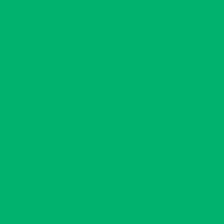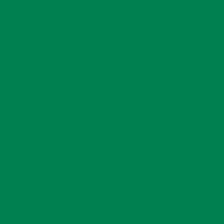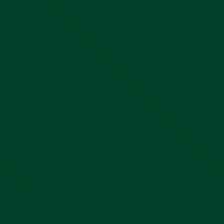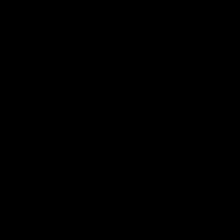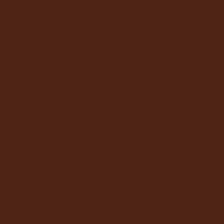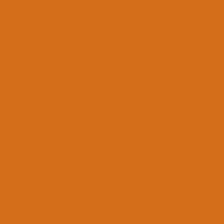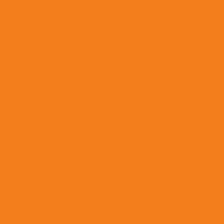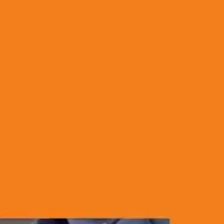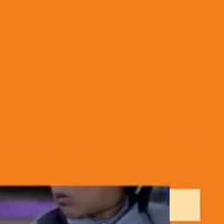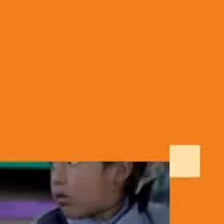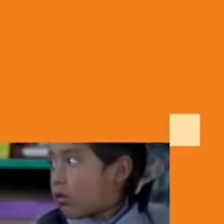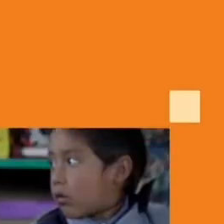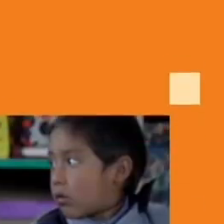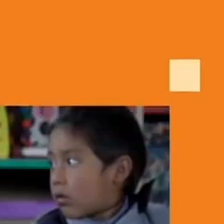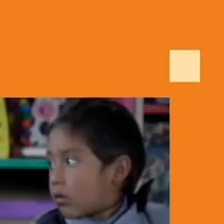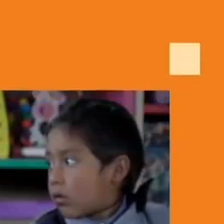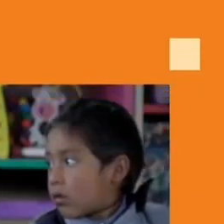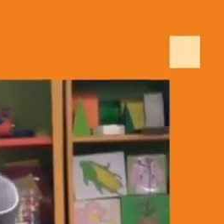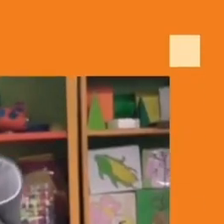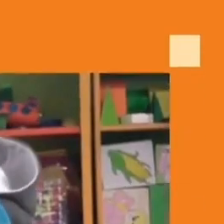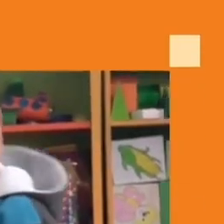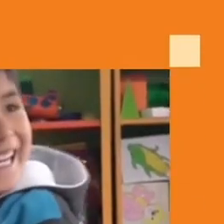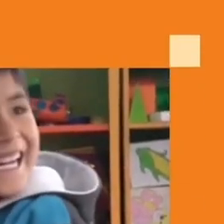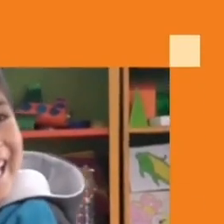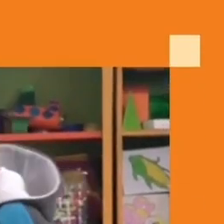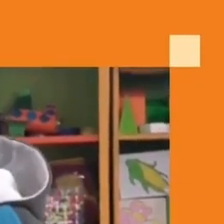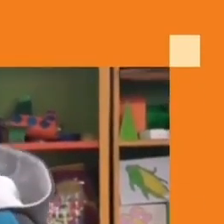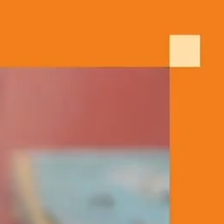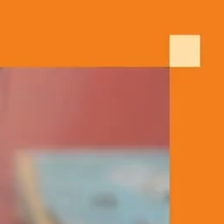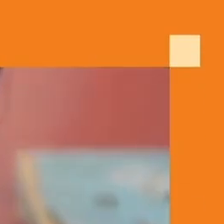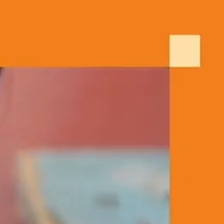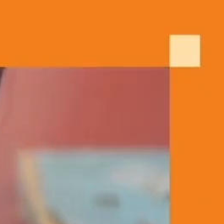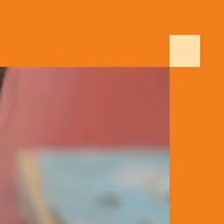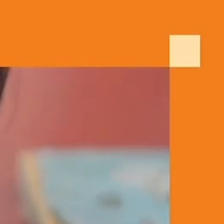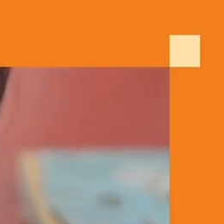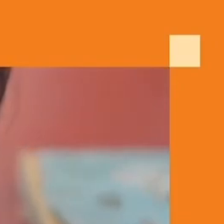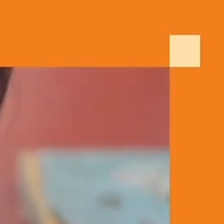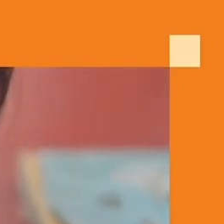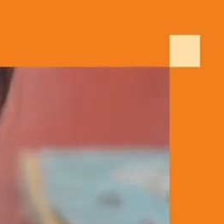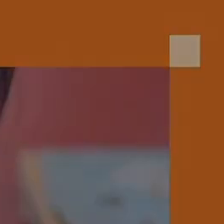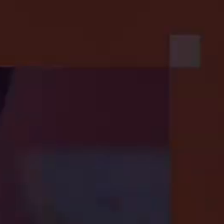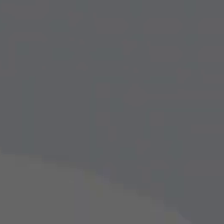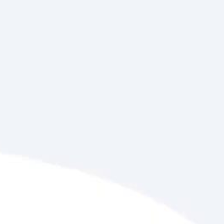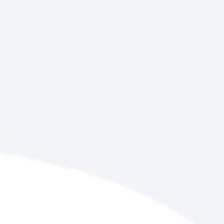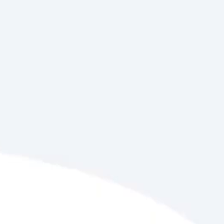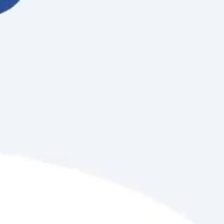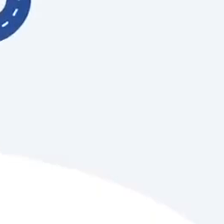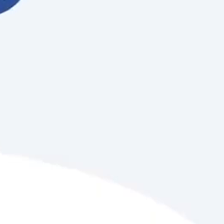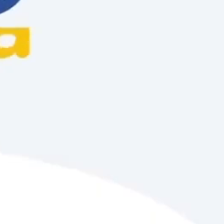casa. Estamos viendo Aprendo en casa, primaria.